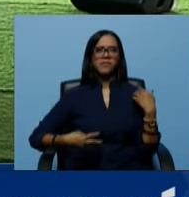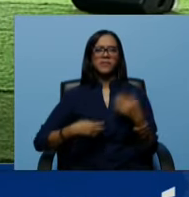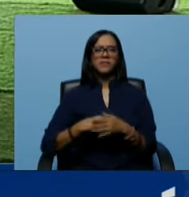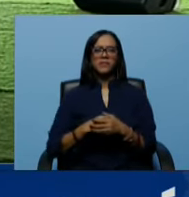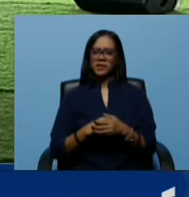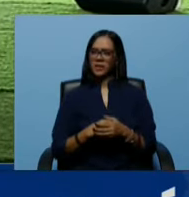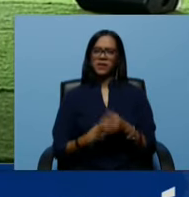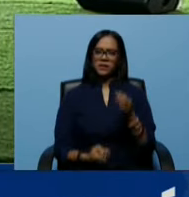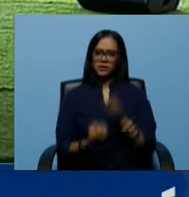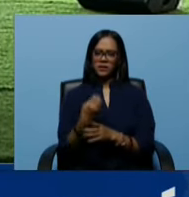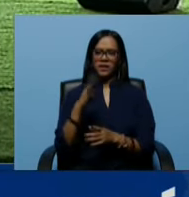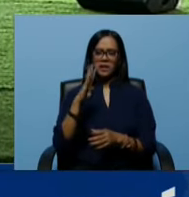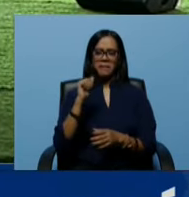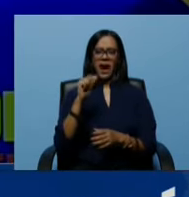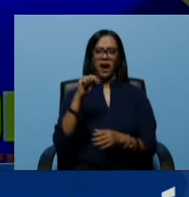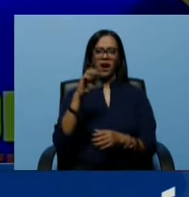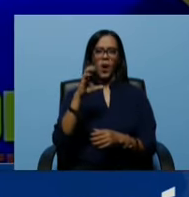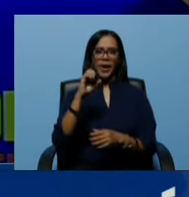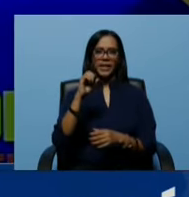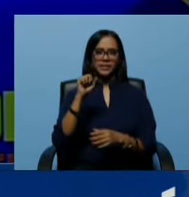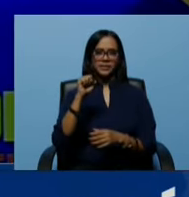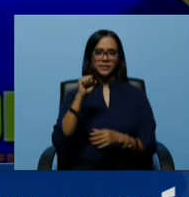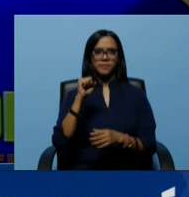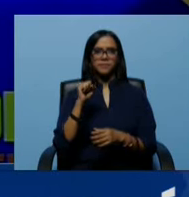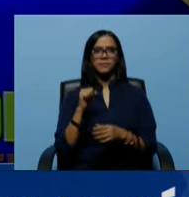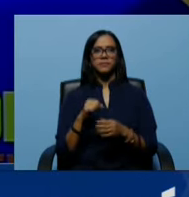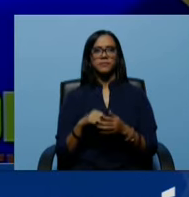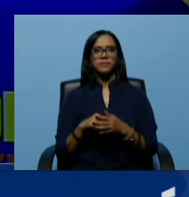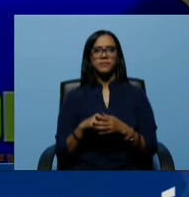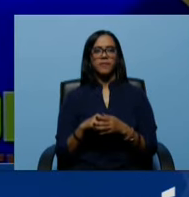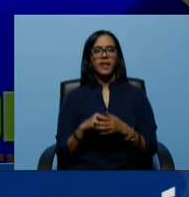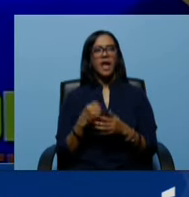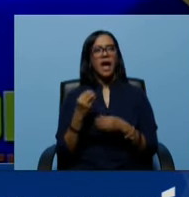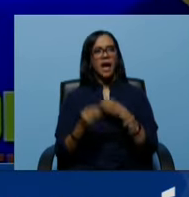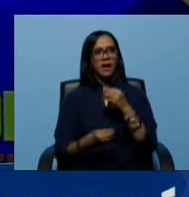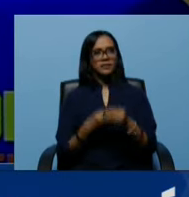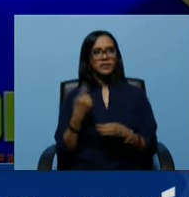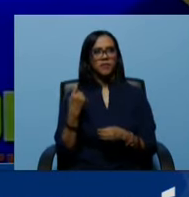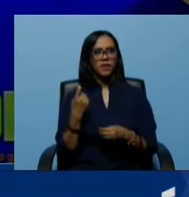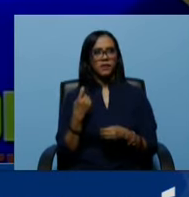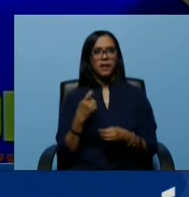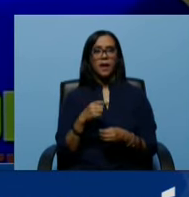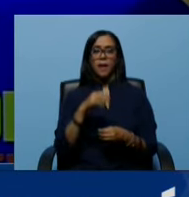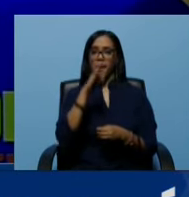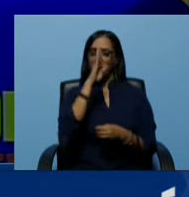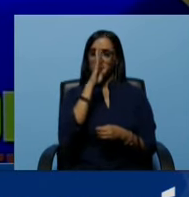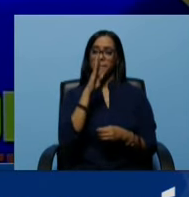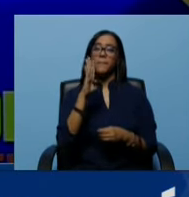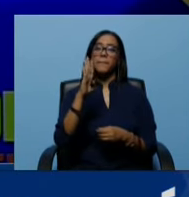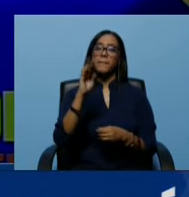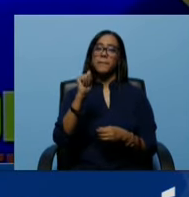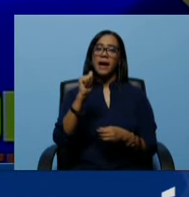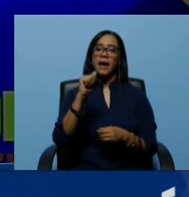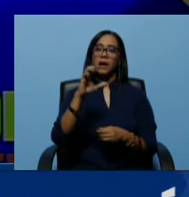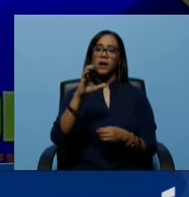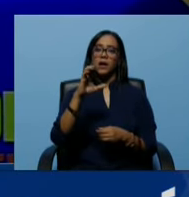Relanzamiento de Bancoes, hace falta ese... Bancoes, es como dijera un amigo